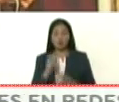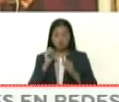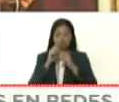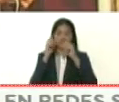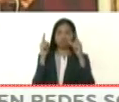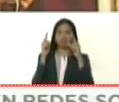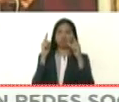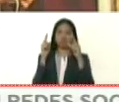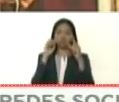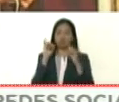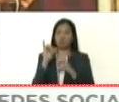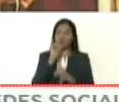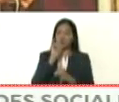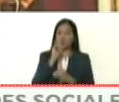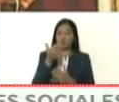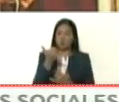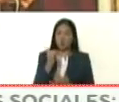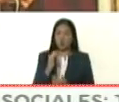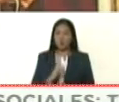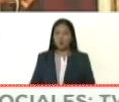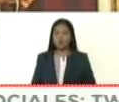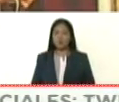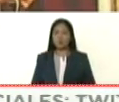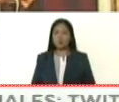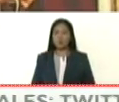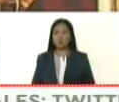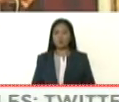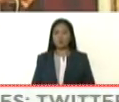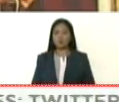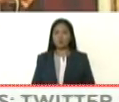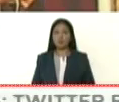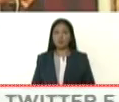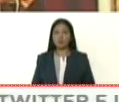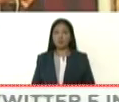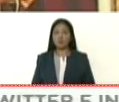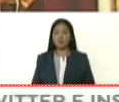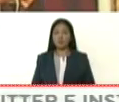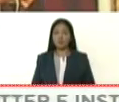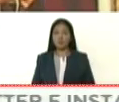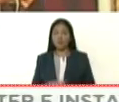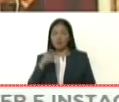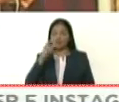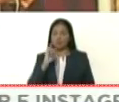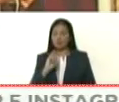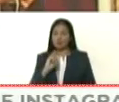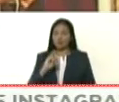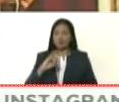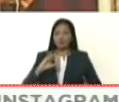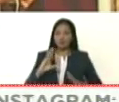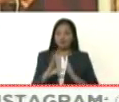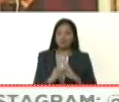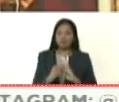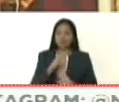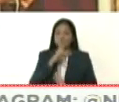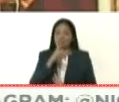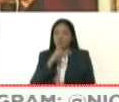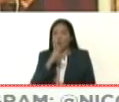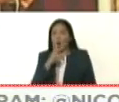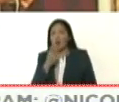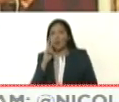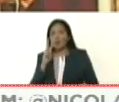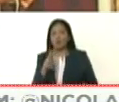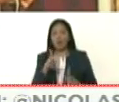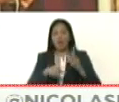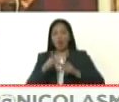impactados por las informaciones de la escabrosa corrupción que hay en los